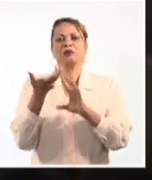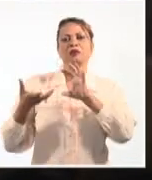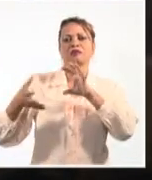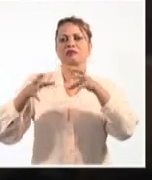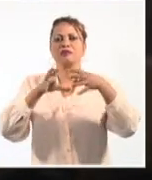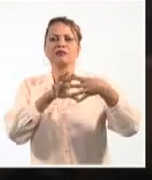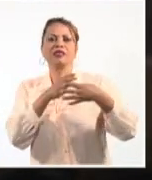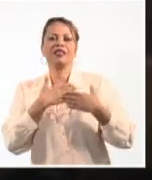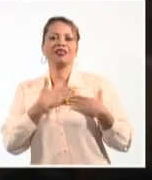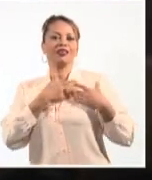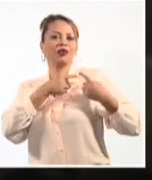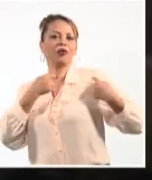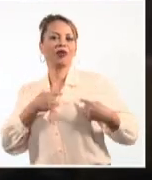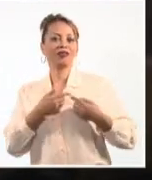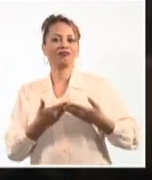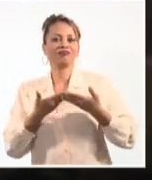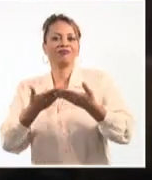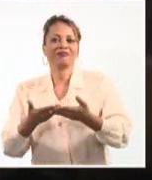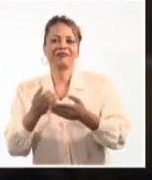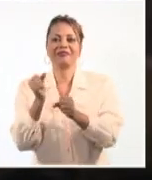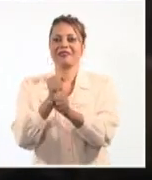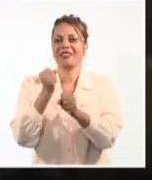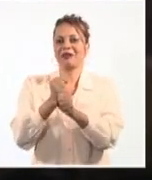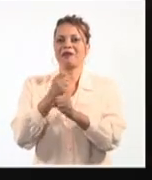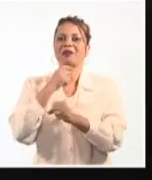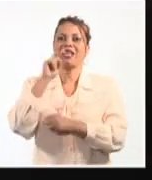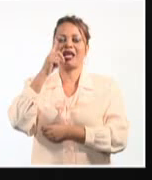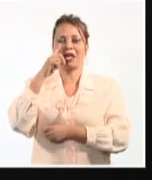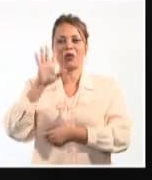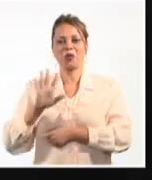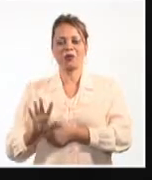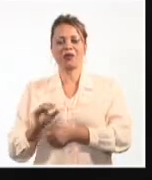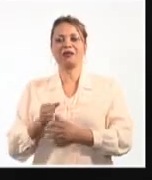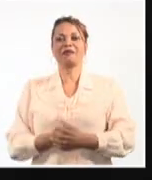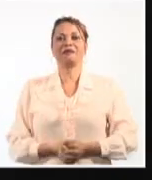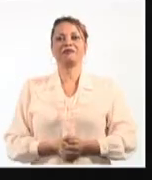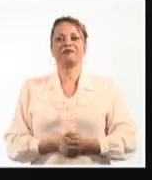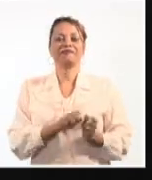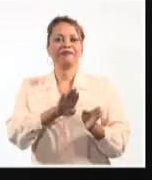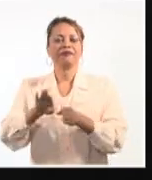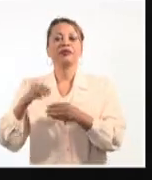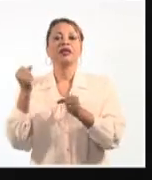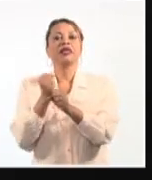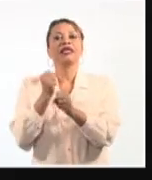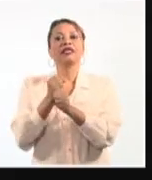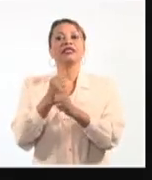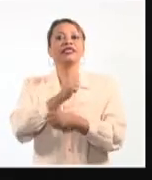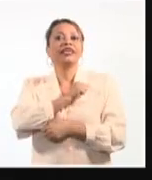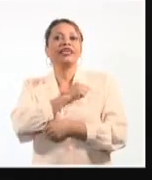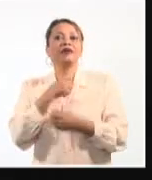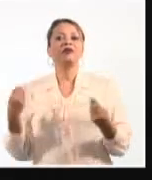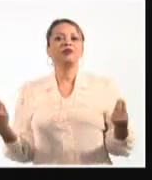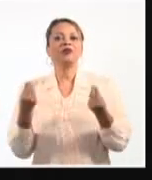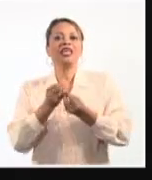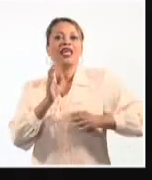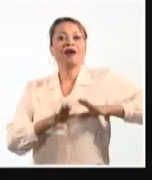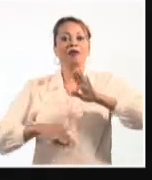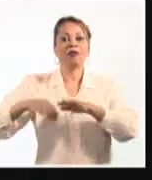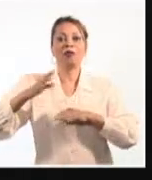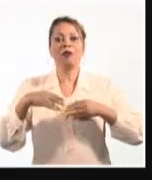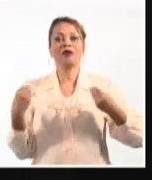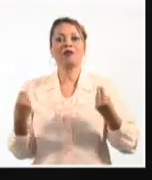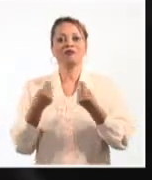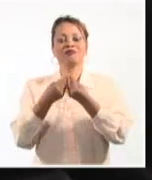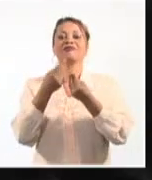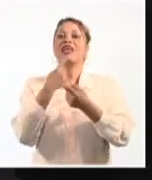mi corazón a esta obra que es la novela El Derecho de Soñar. Queremos unir la rumba con la música tradicional. Me parece que es una propuesta